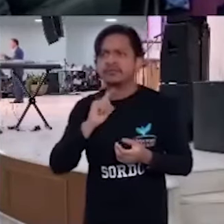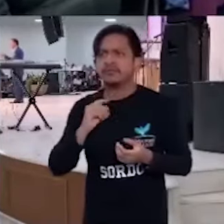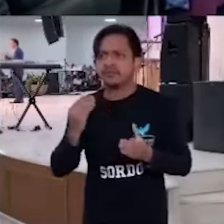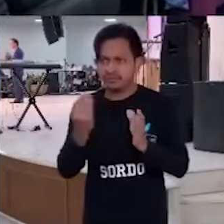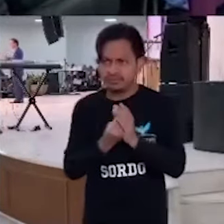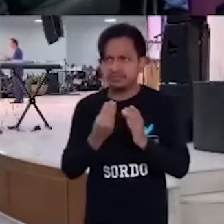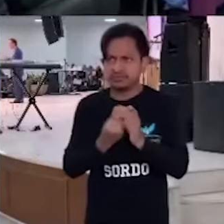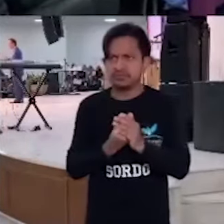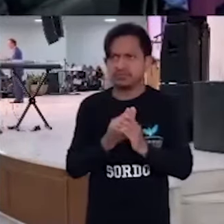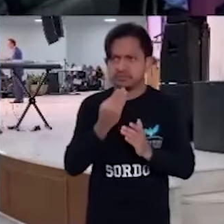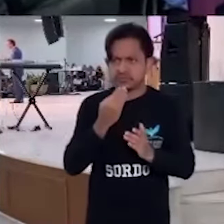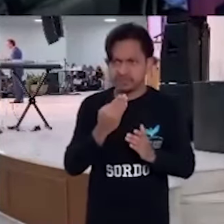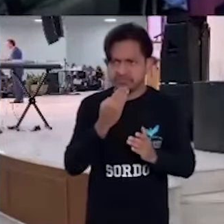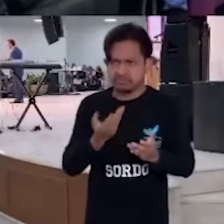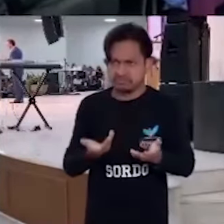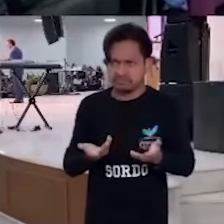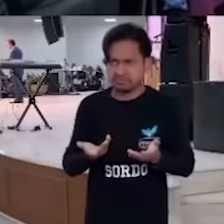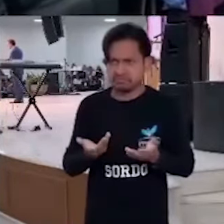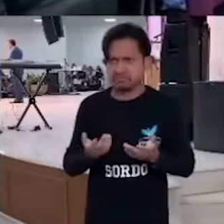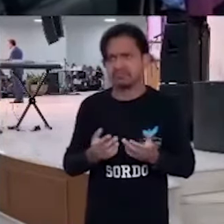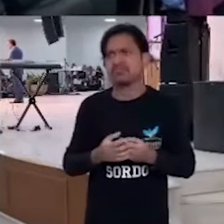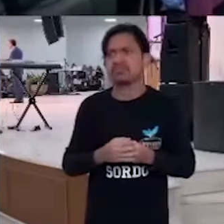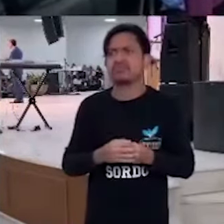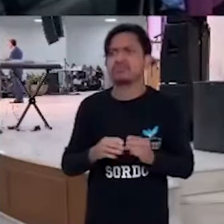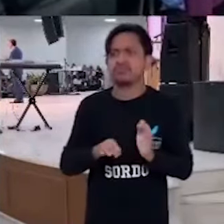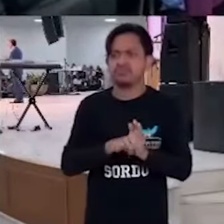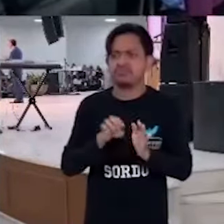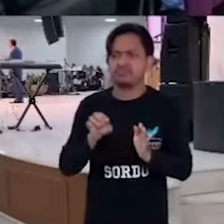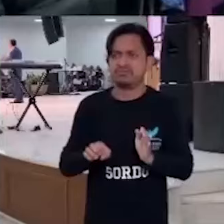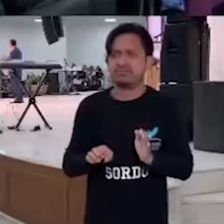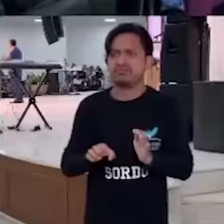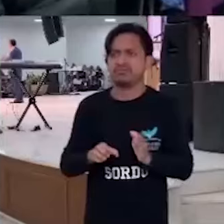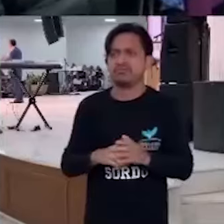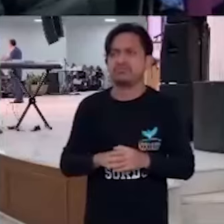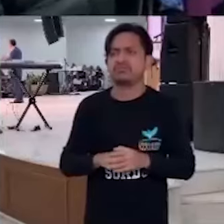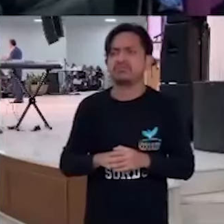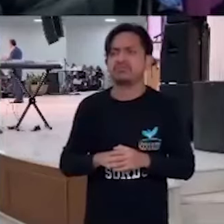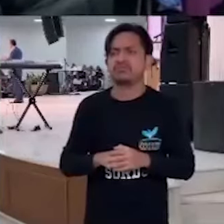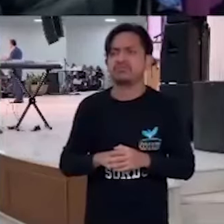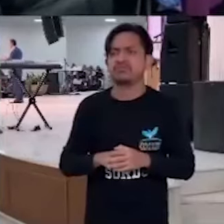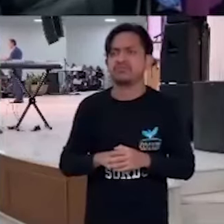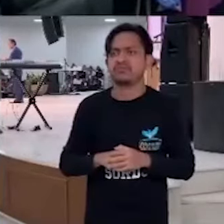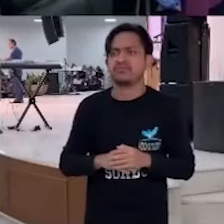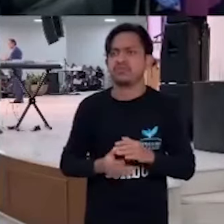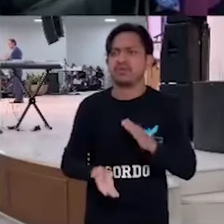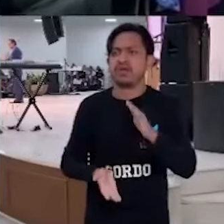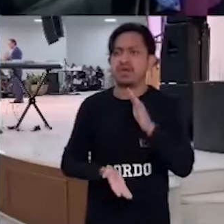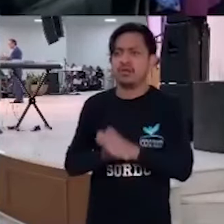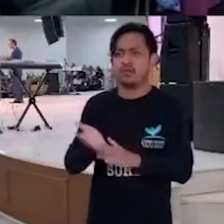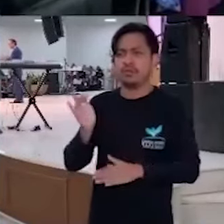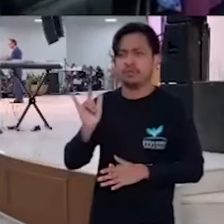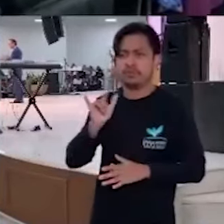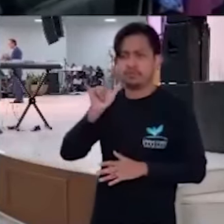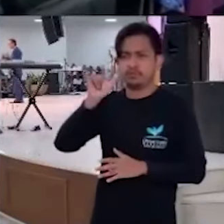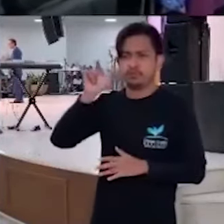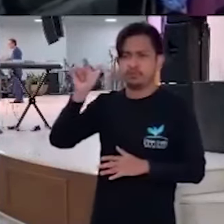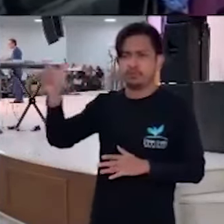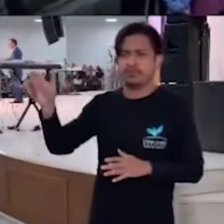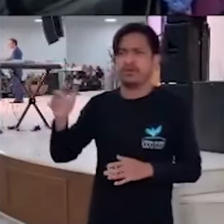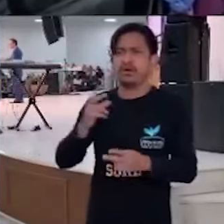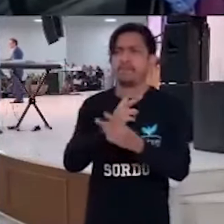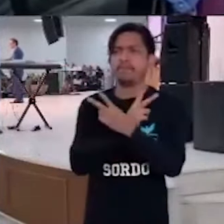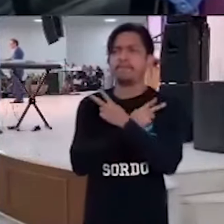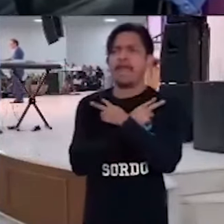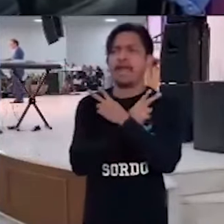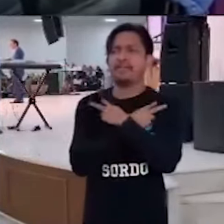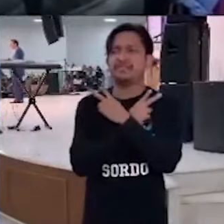Por ejemplo, hablando de lo privado, hacer un viaje, solos como pareja, tú con tu esposa, eso es muy